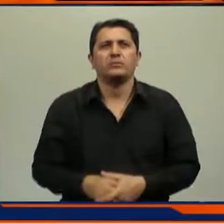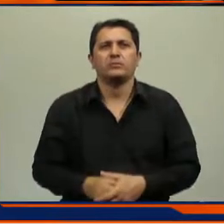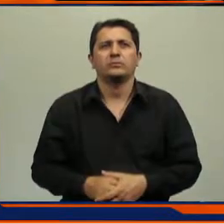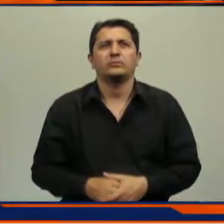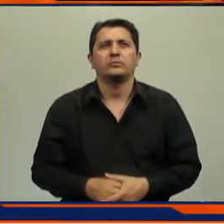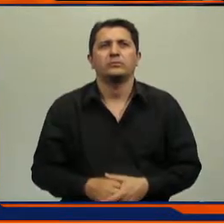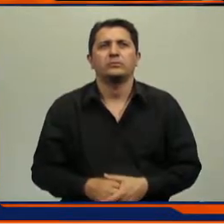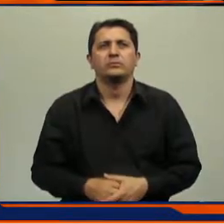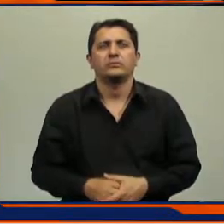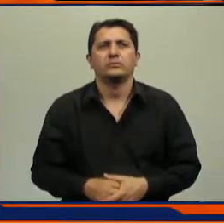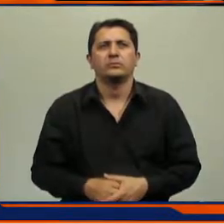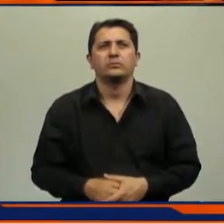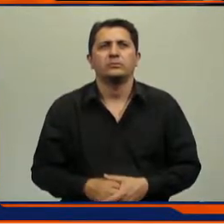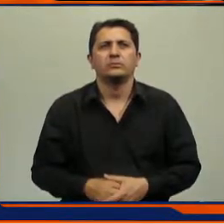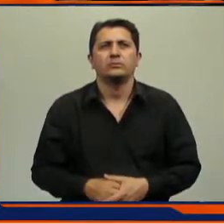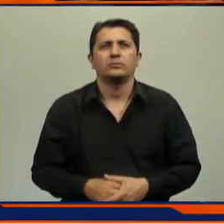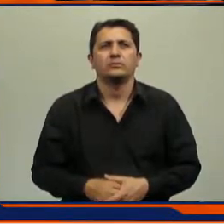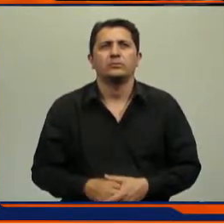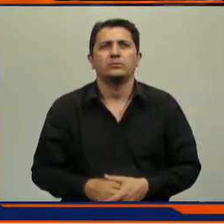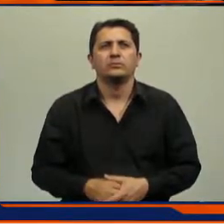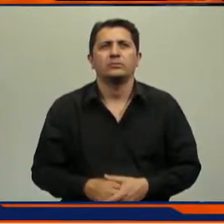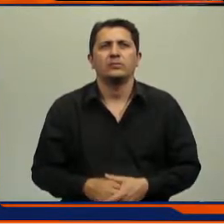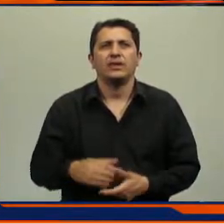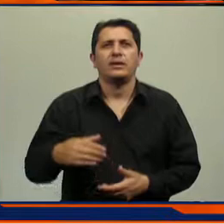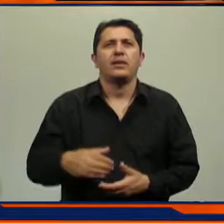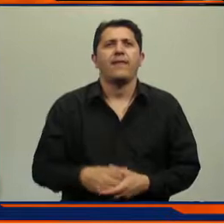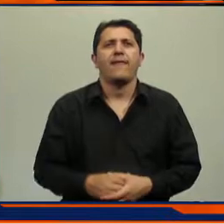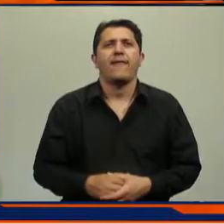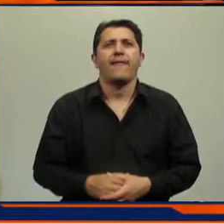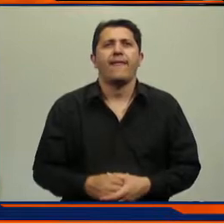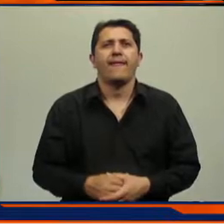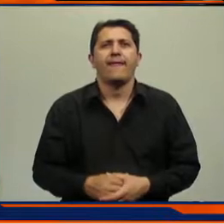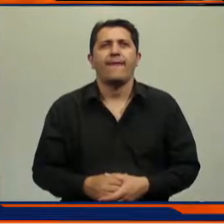to the scales from Argentina, Jesús